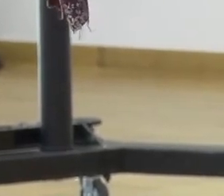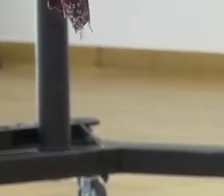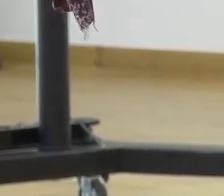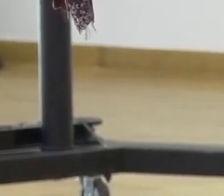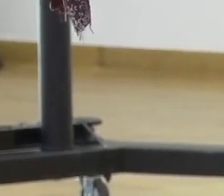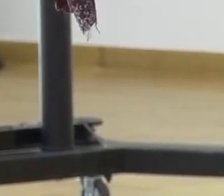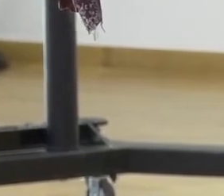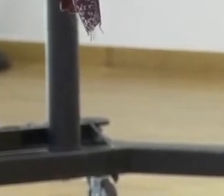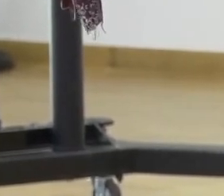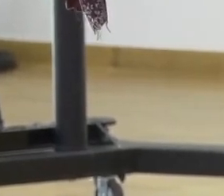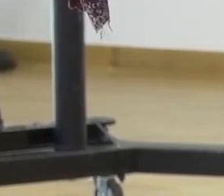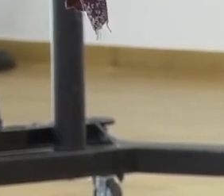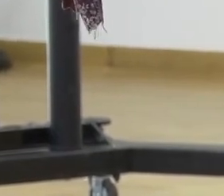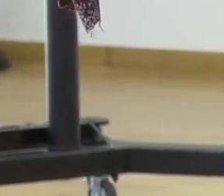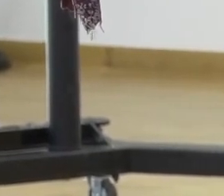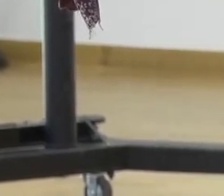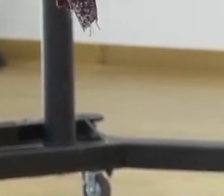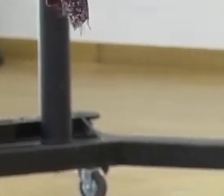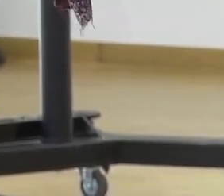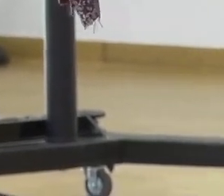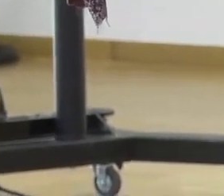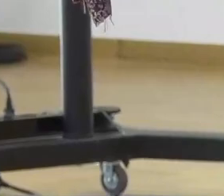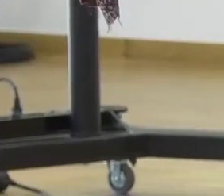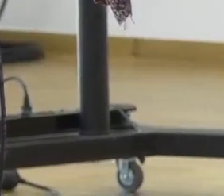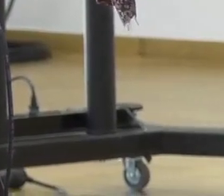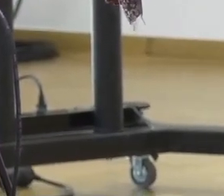no no no